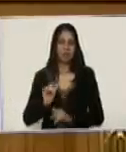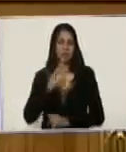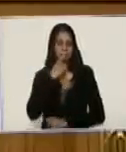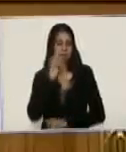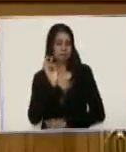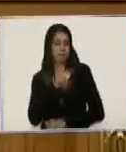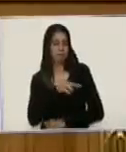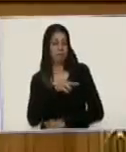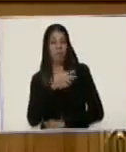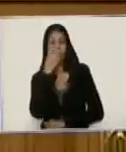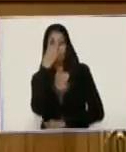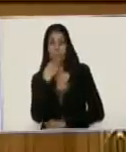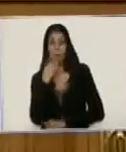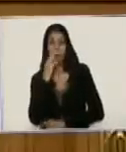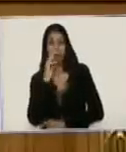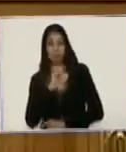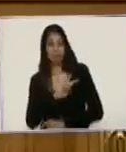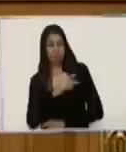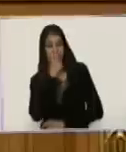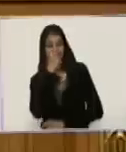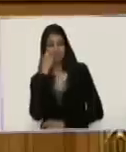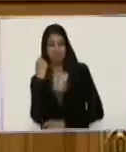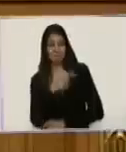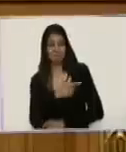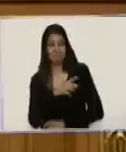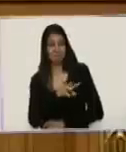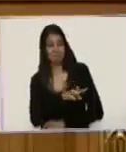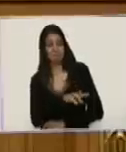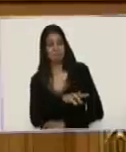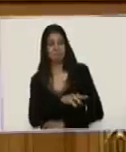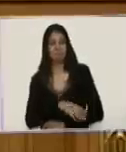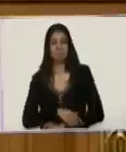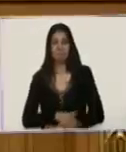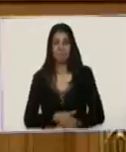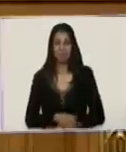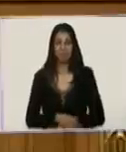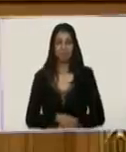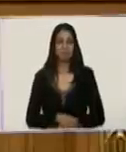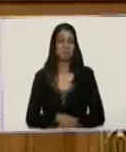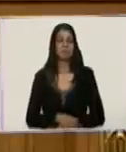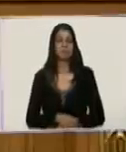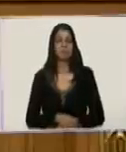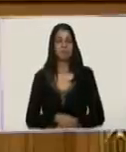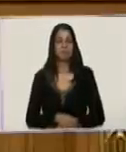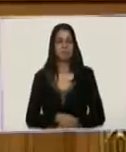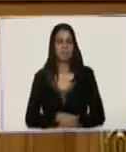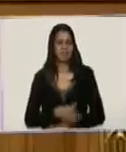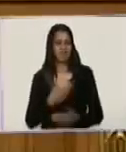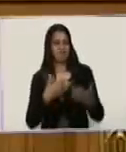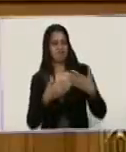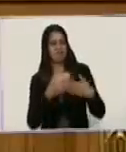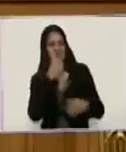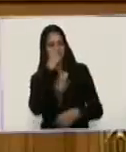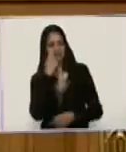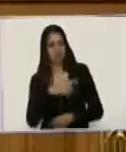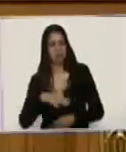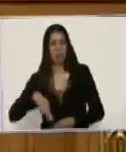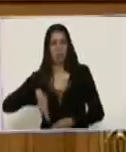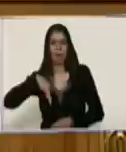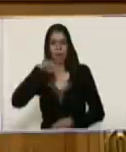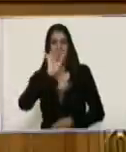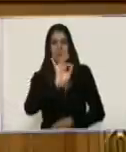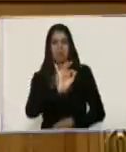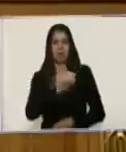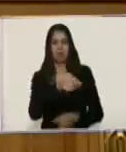al pueblo como de forma de denigrándolo. No le importa, solamente le da un billete y listo, ya se le